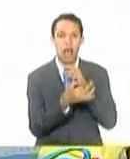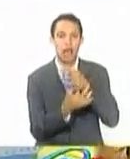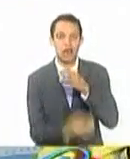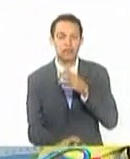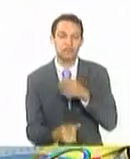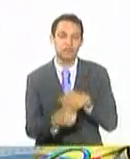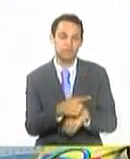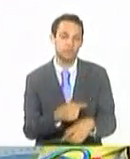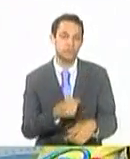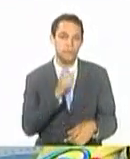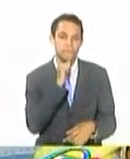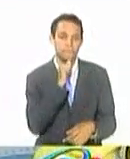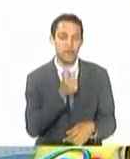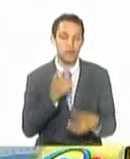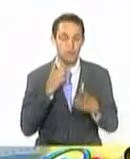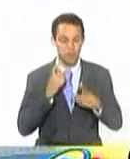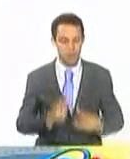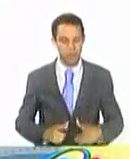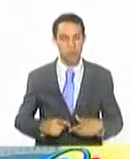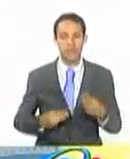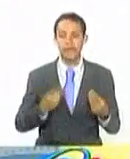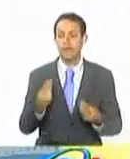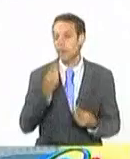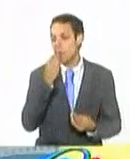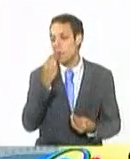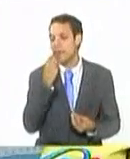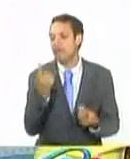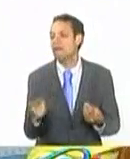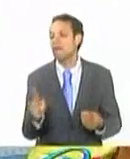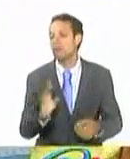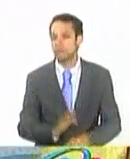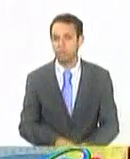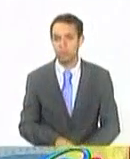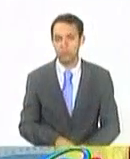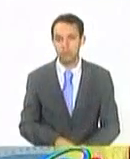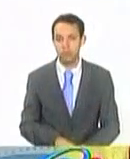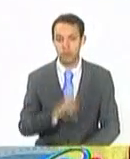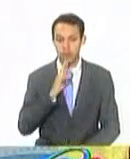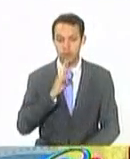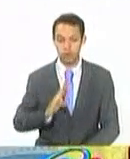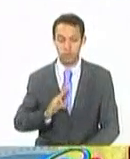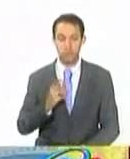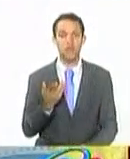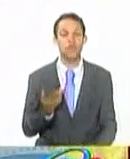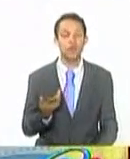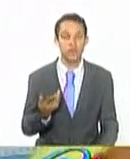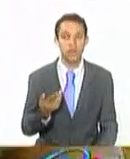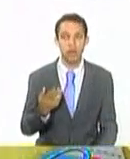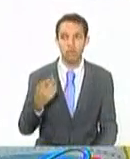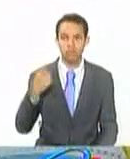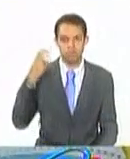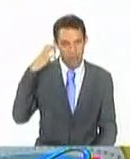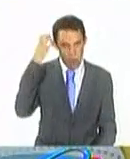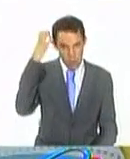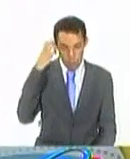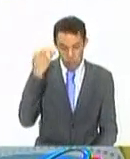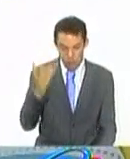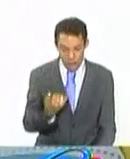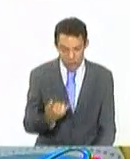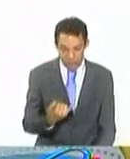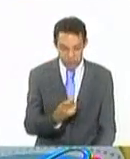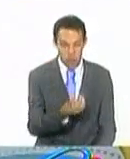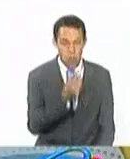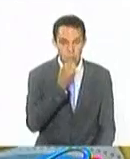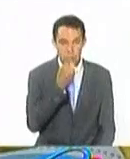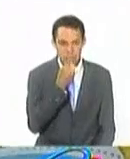y yo sé que muchos de ustedes están diciendo y Entonces qué Vamos a comer pues que a mí me den esa respuesta en Irlanda en Rusia pero acá que nos tiran la comida en los